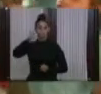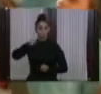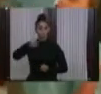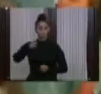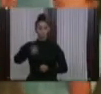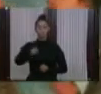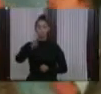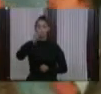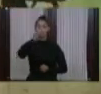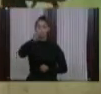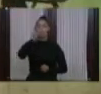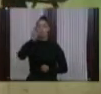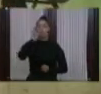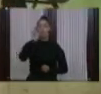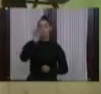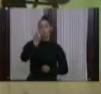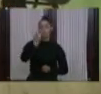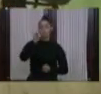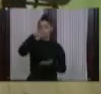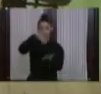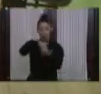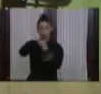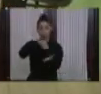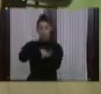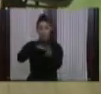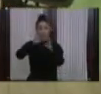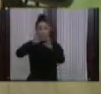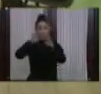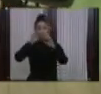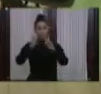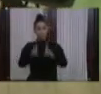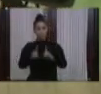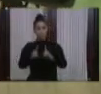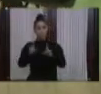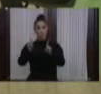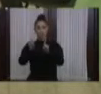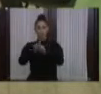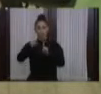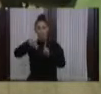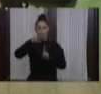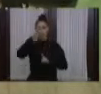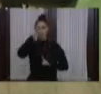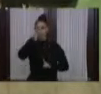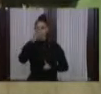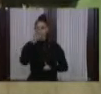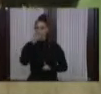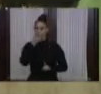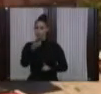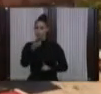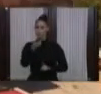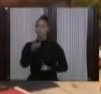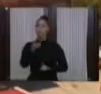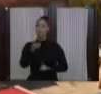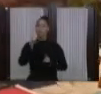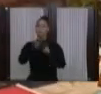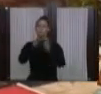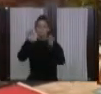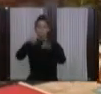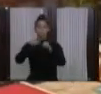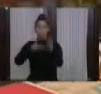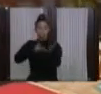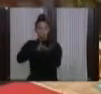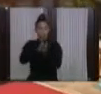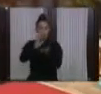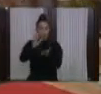a estudiantes en toda la república dominicana te dirá bueno eso beneficia en que en que estaría cerrando la brecha